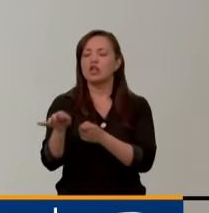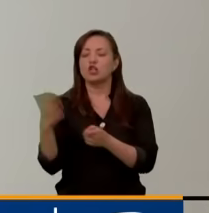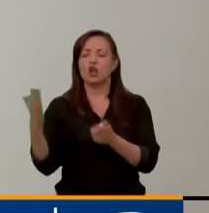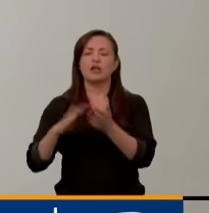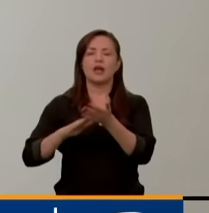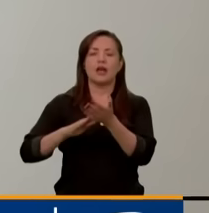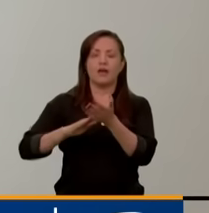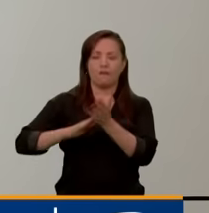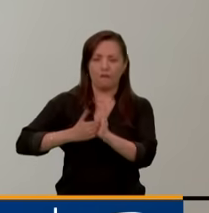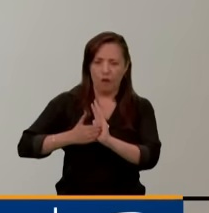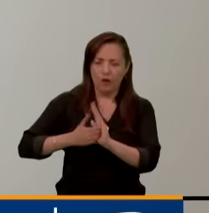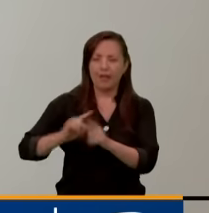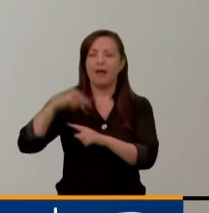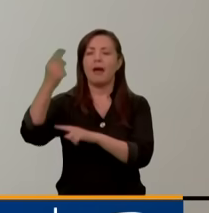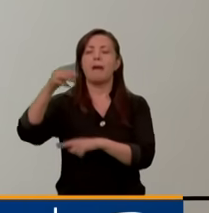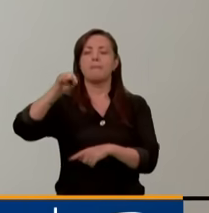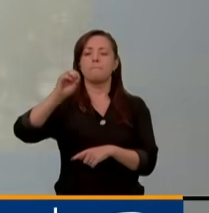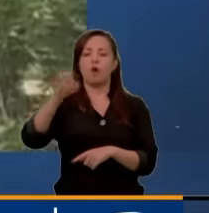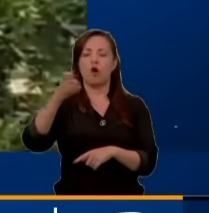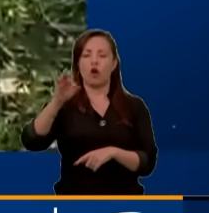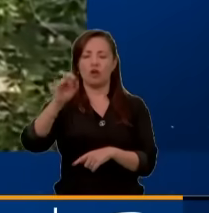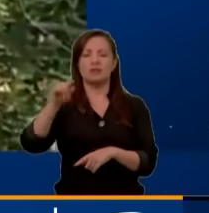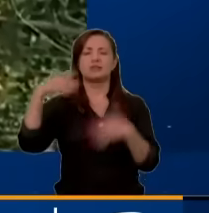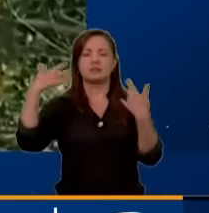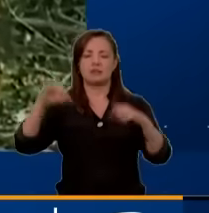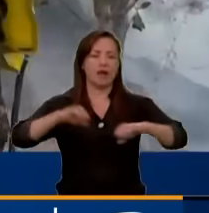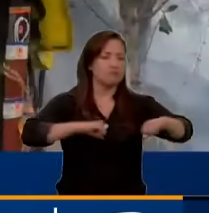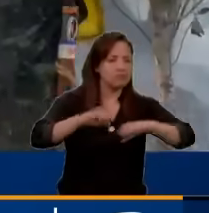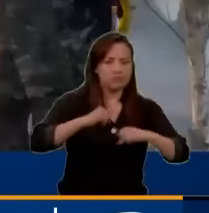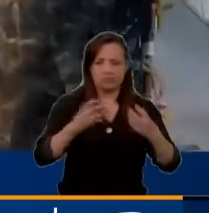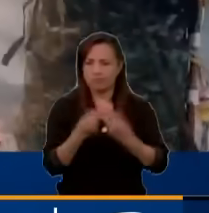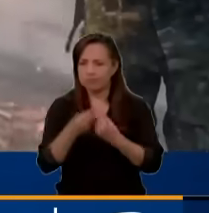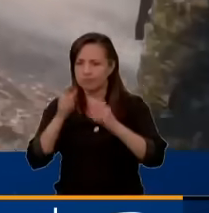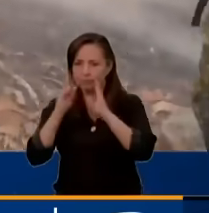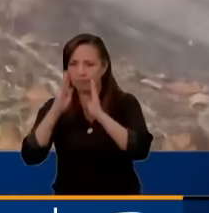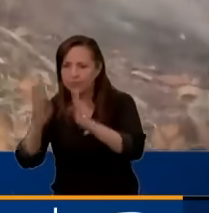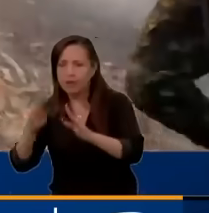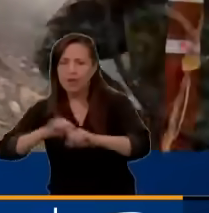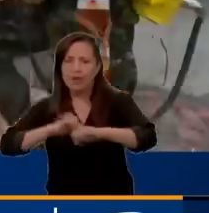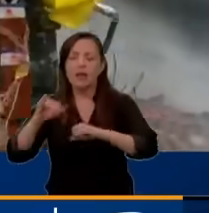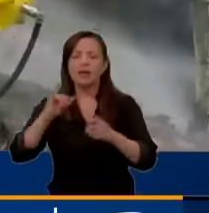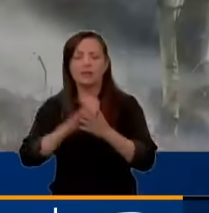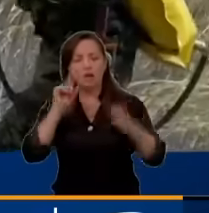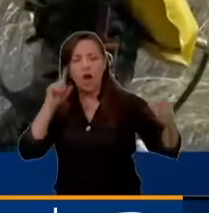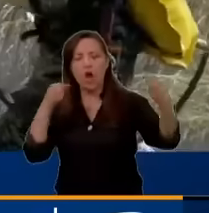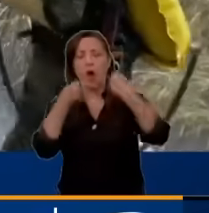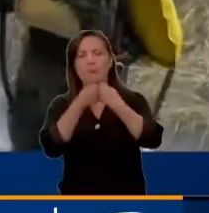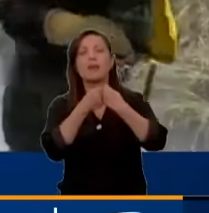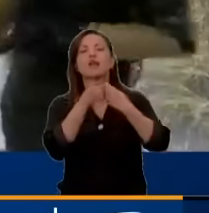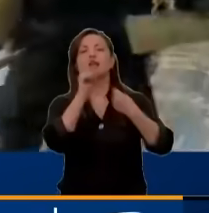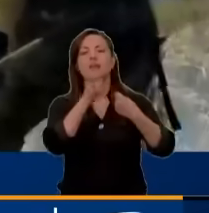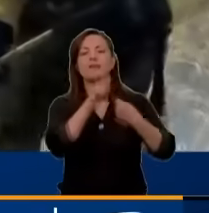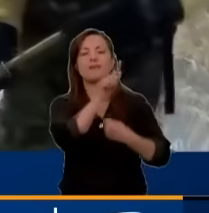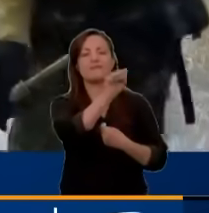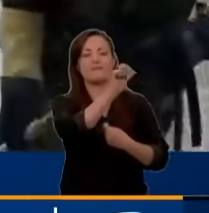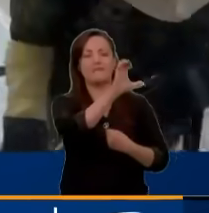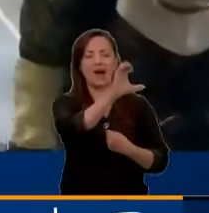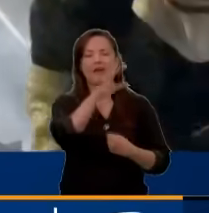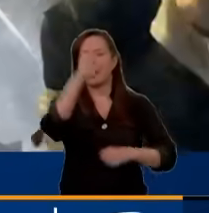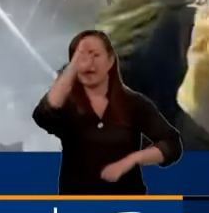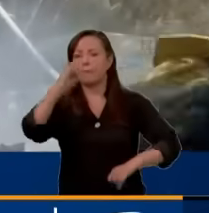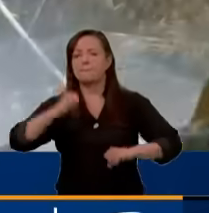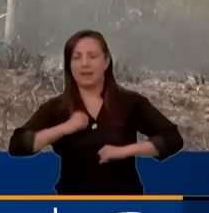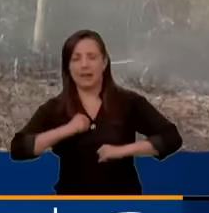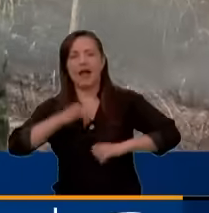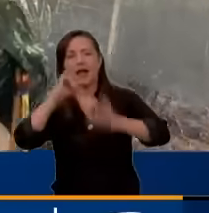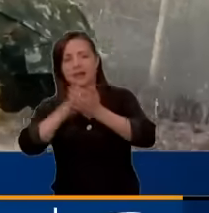Mogotes. Activamos el Sistema Nacional de Gestión del Riesgo y con el convenio que tiene la Unidad Nacional con la FAC y con las fuerzas militares, pues